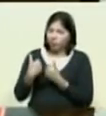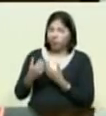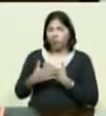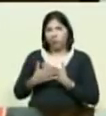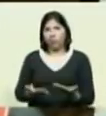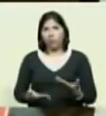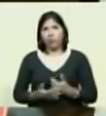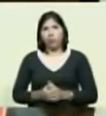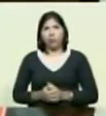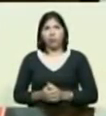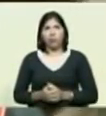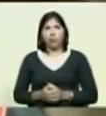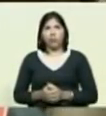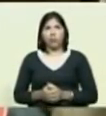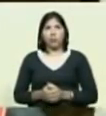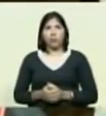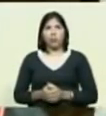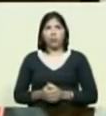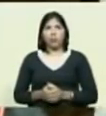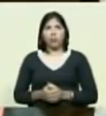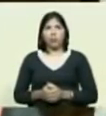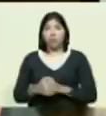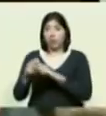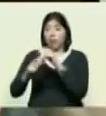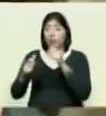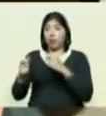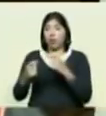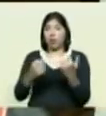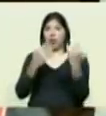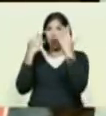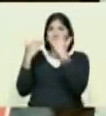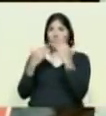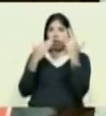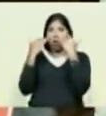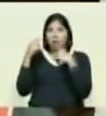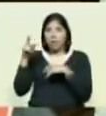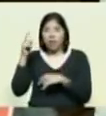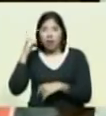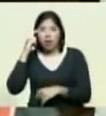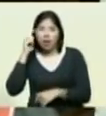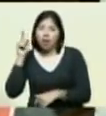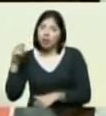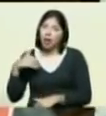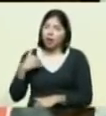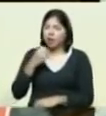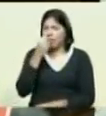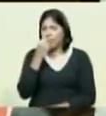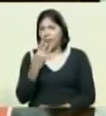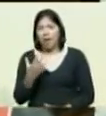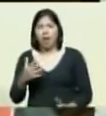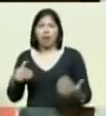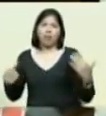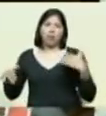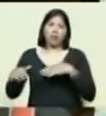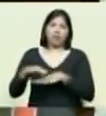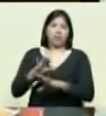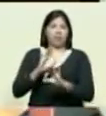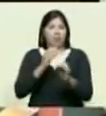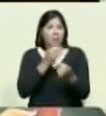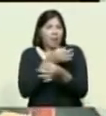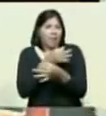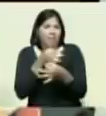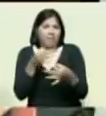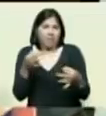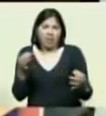habían dibujado, o lo que nos habían asomado, no era real. Hay un desempleo, es muy